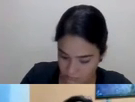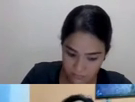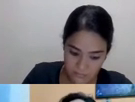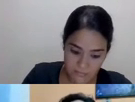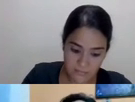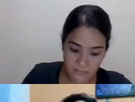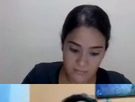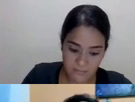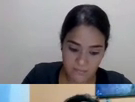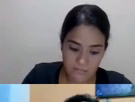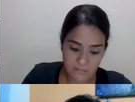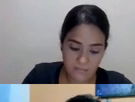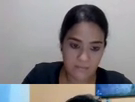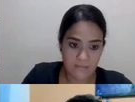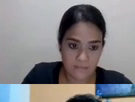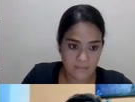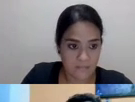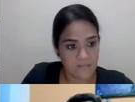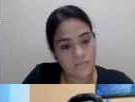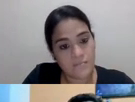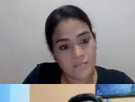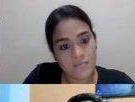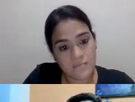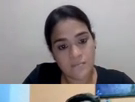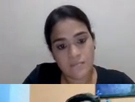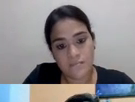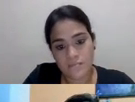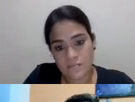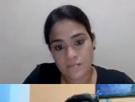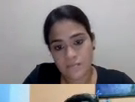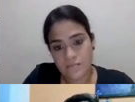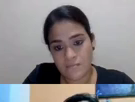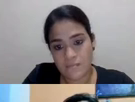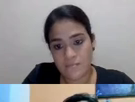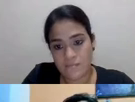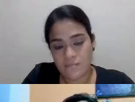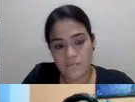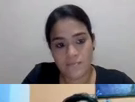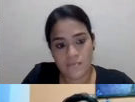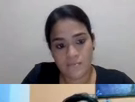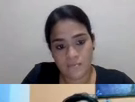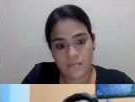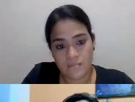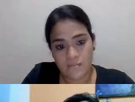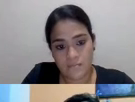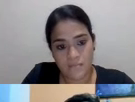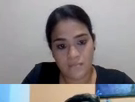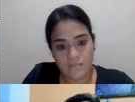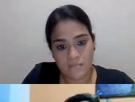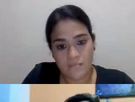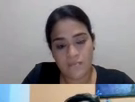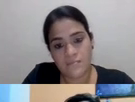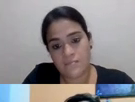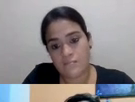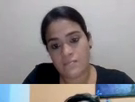Así. Ya una vez arrancado el test, me va a decir, test 1, tiempo de cuestionario.